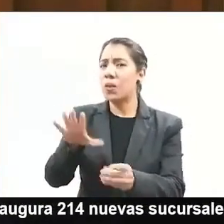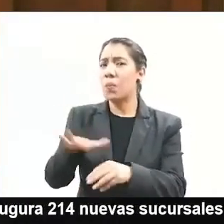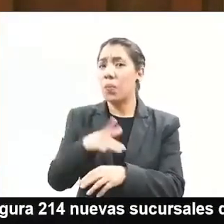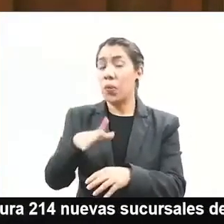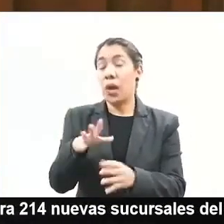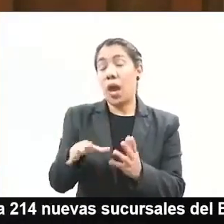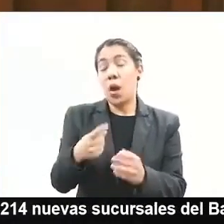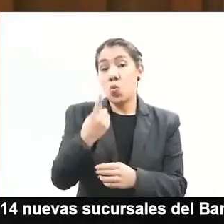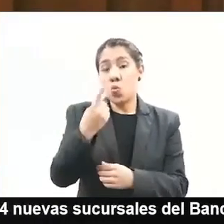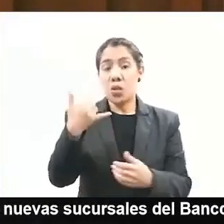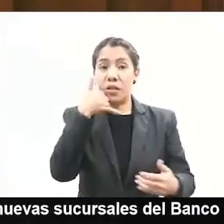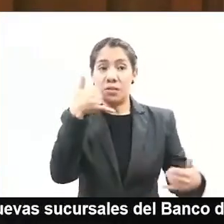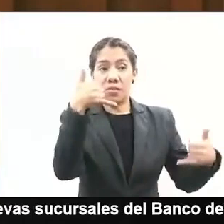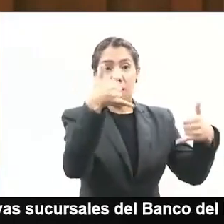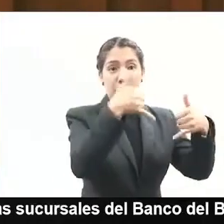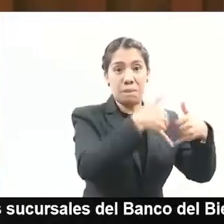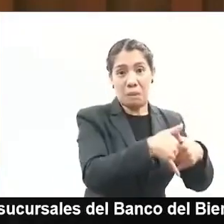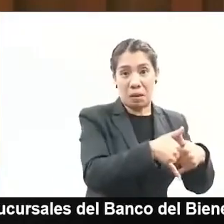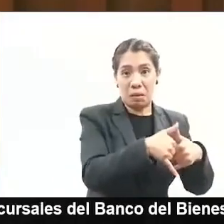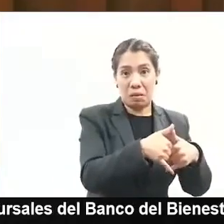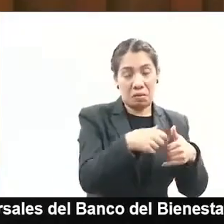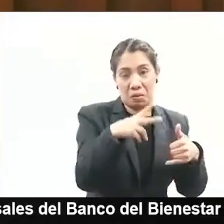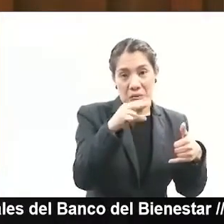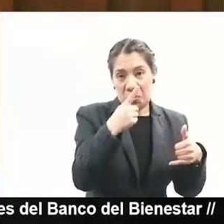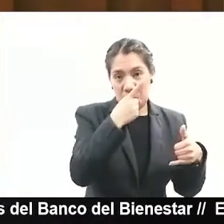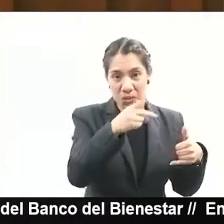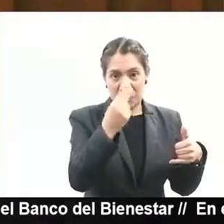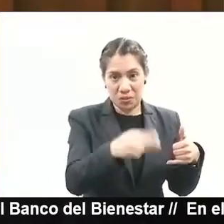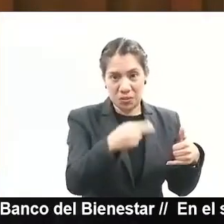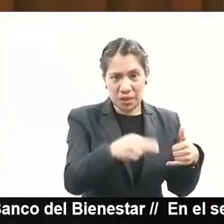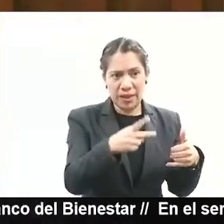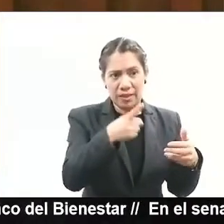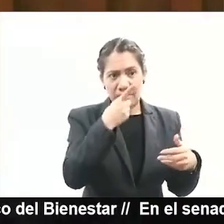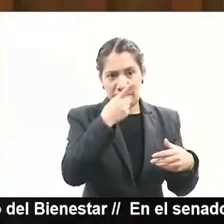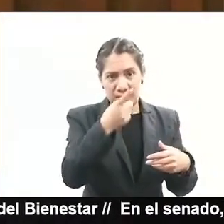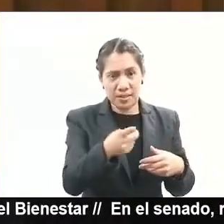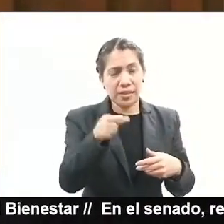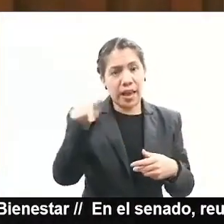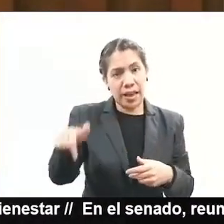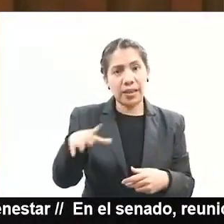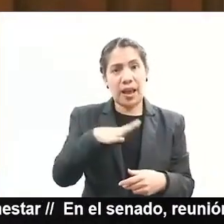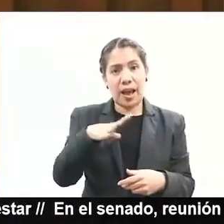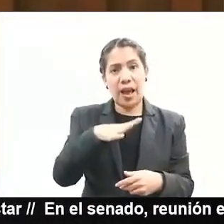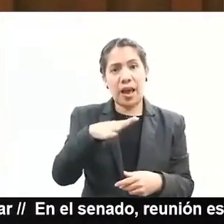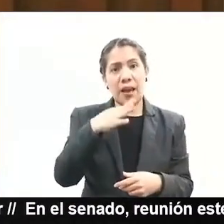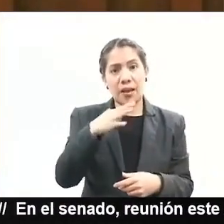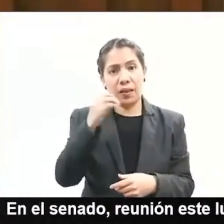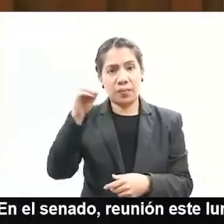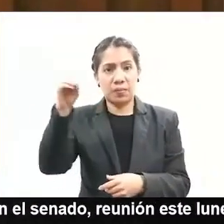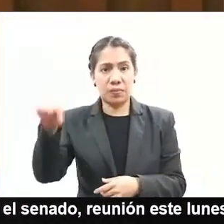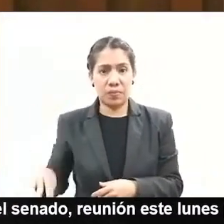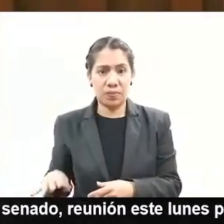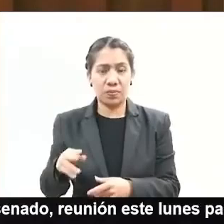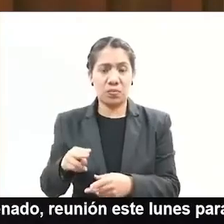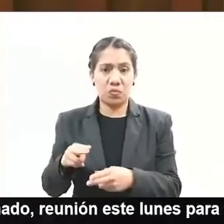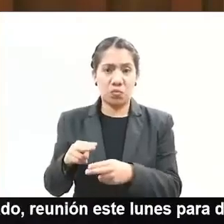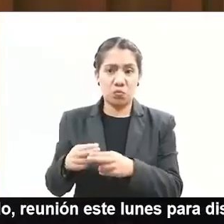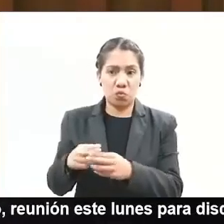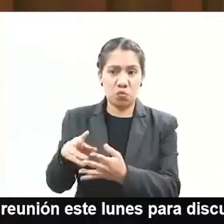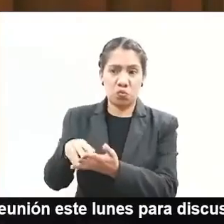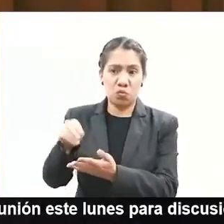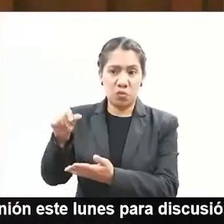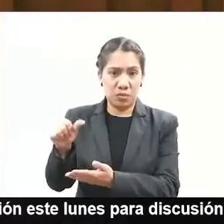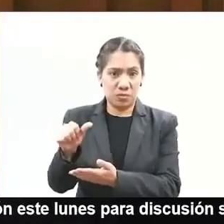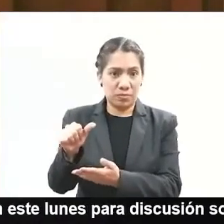una llamada anónima que habría dicho que habrían tirado los restos de los jóvenes en ese basurero. Ahora sabemos que esa llamada jamás